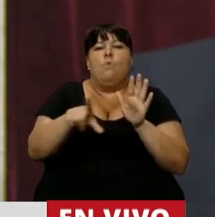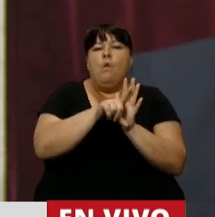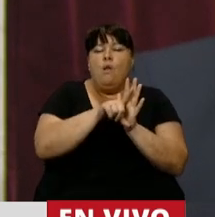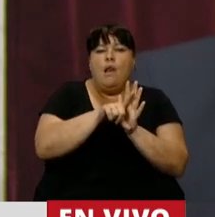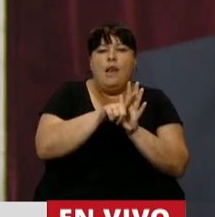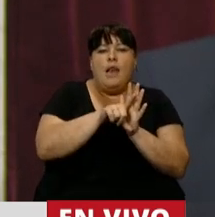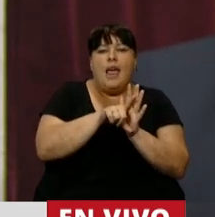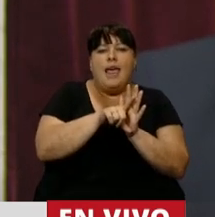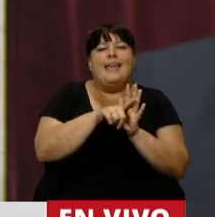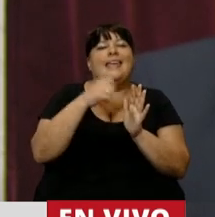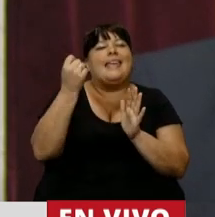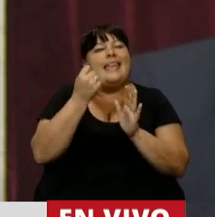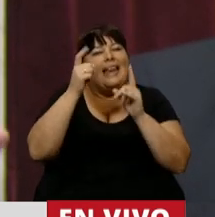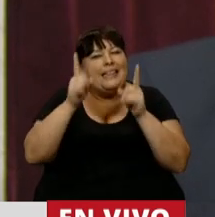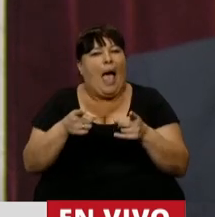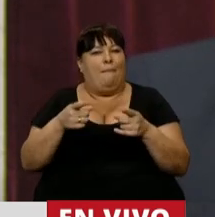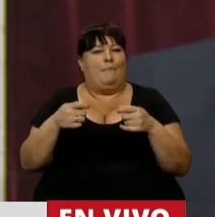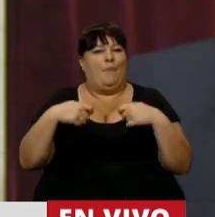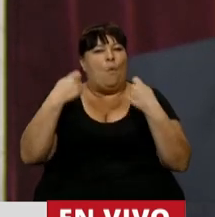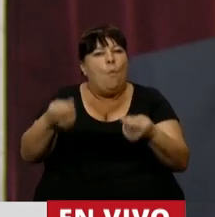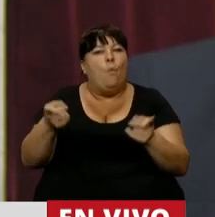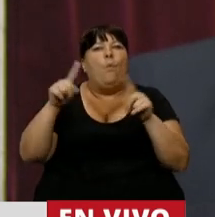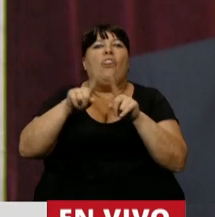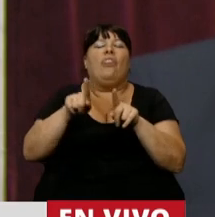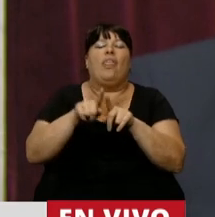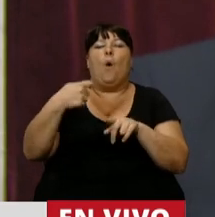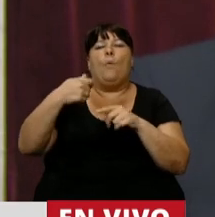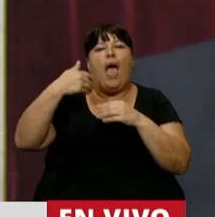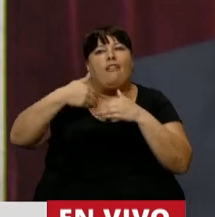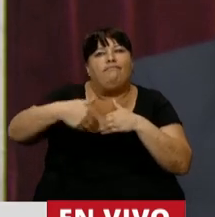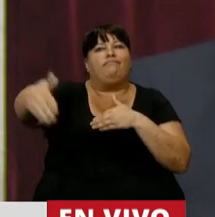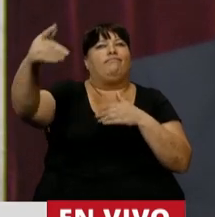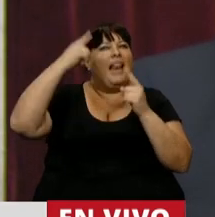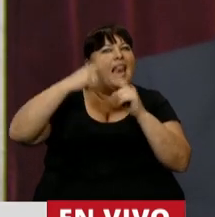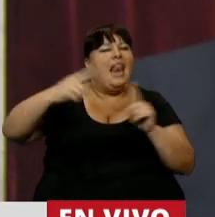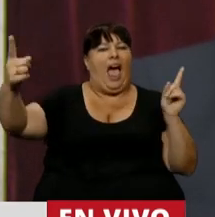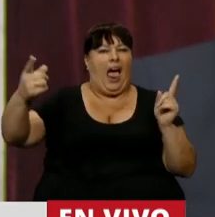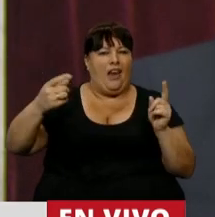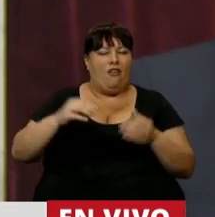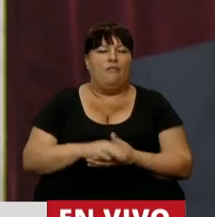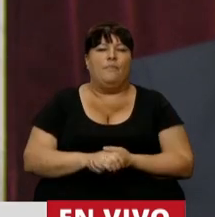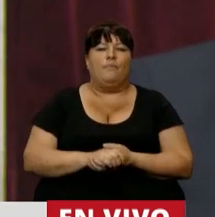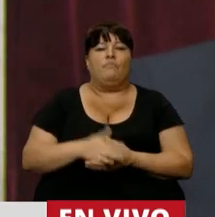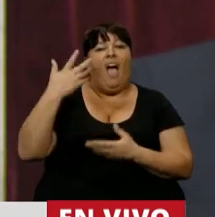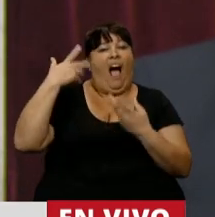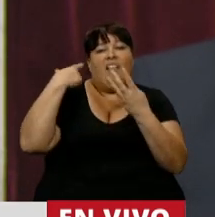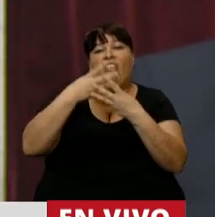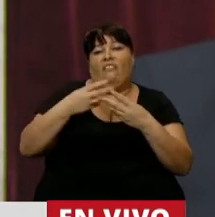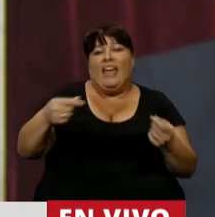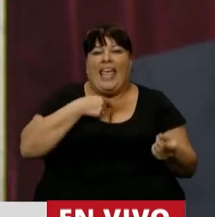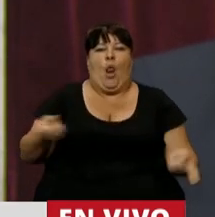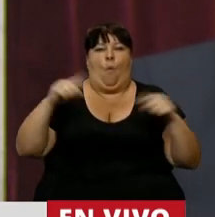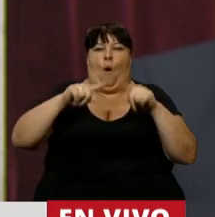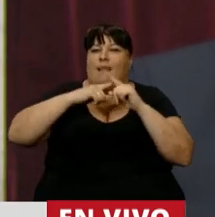ley que intenta también devolverle la sustentabilidad al sistema previsional en la Argentina. Sustentabilidad que se perdió